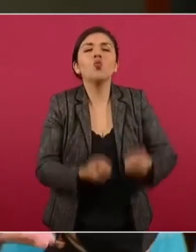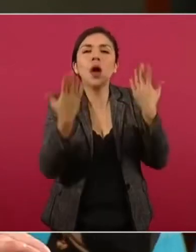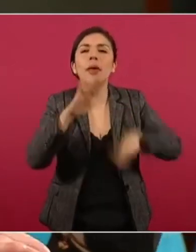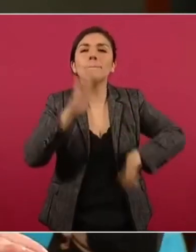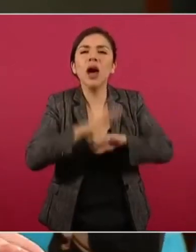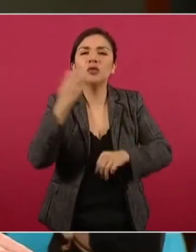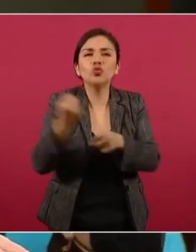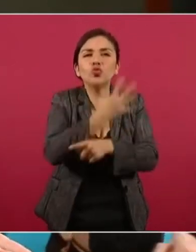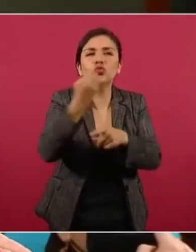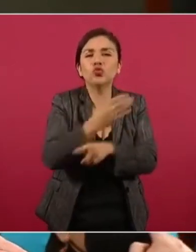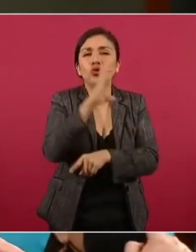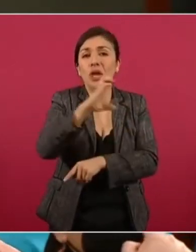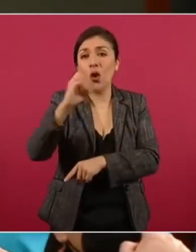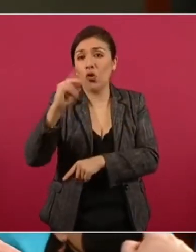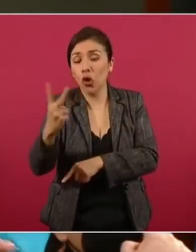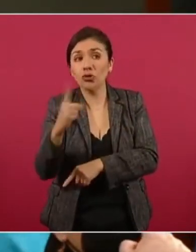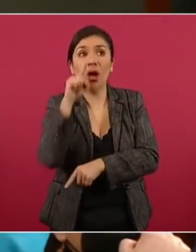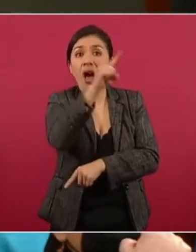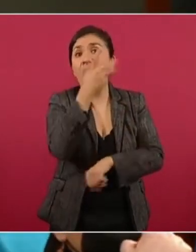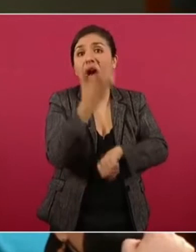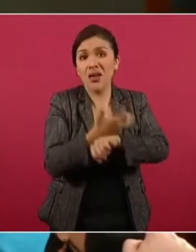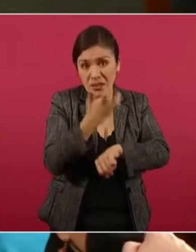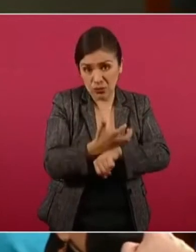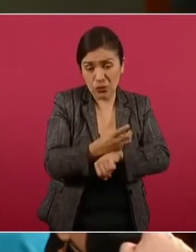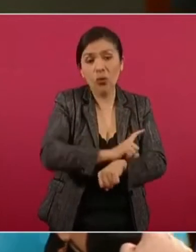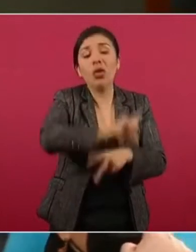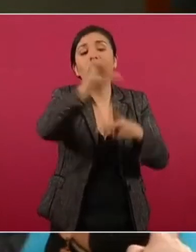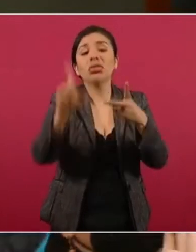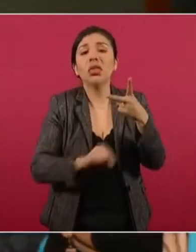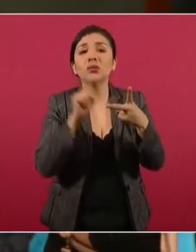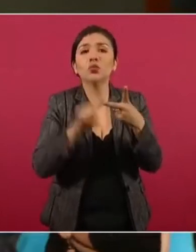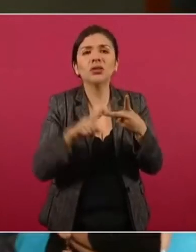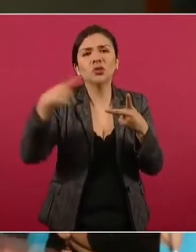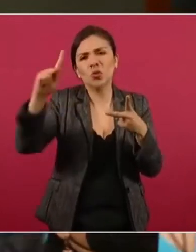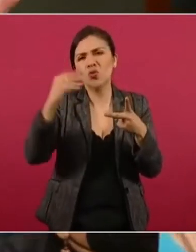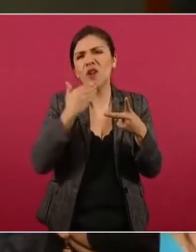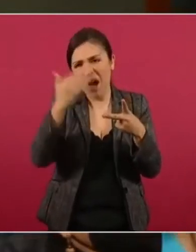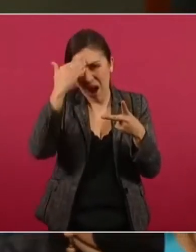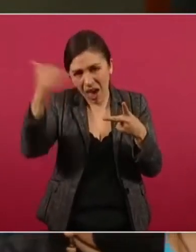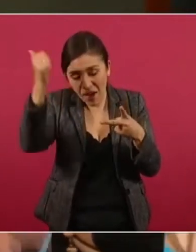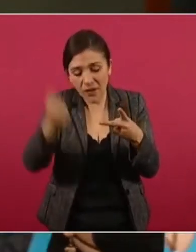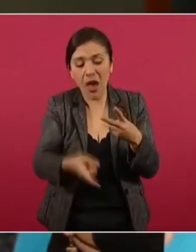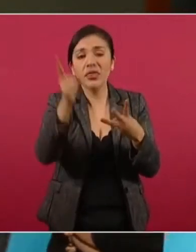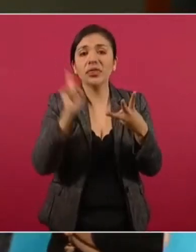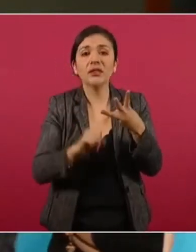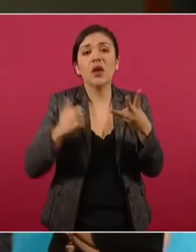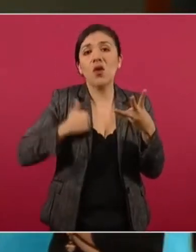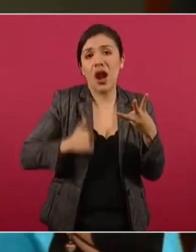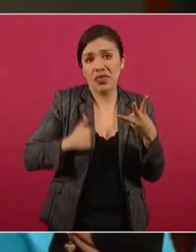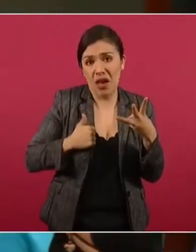a la atmósfera es Estados Unidos, y después Arabia Saudita, y tercer lugar